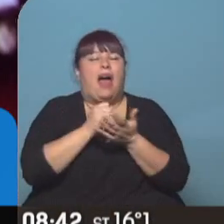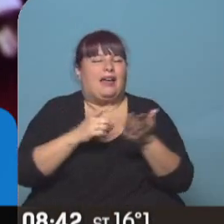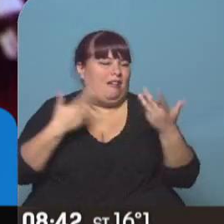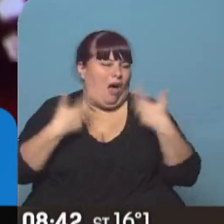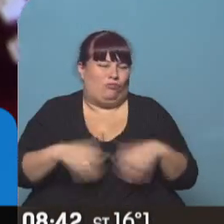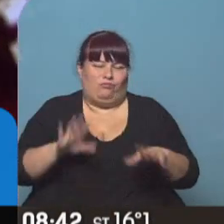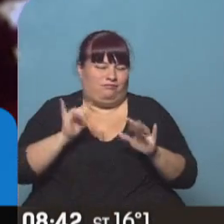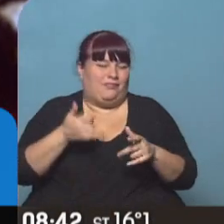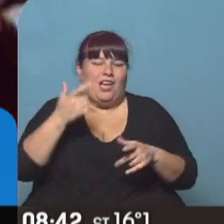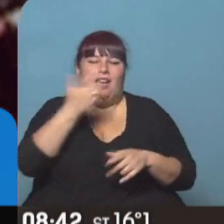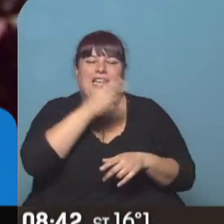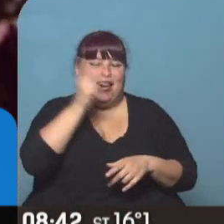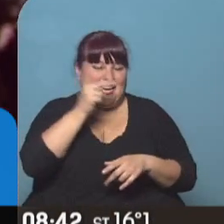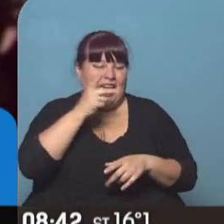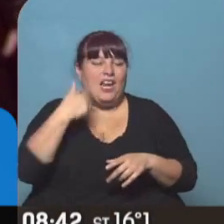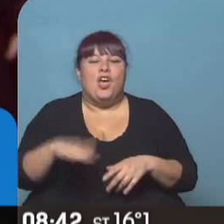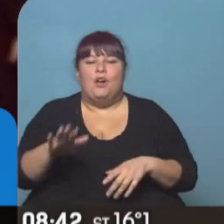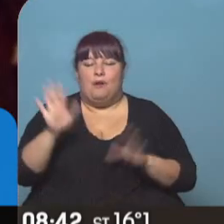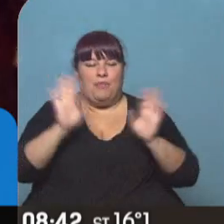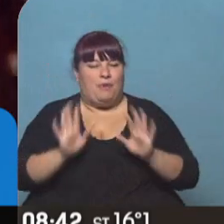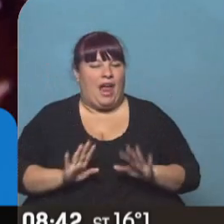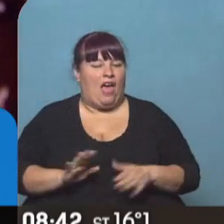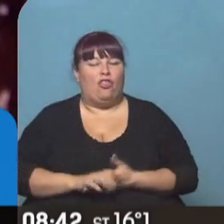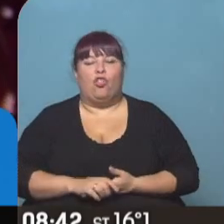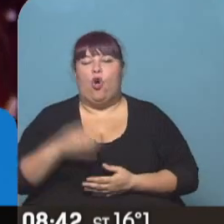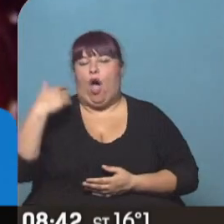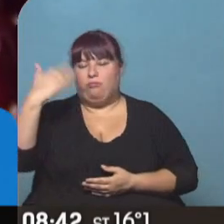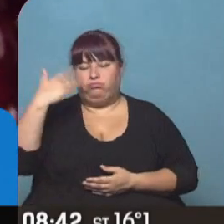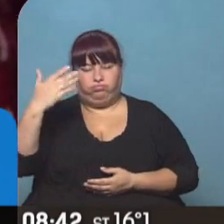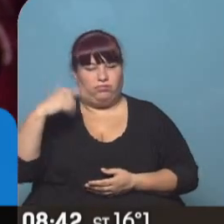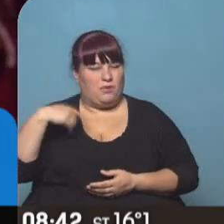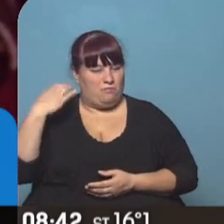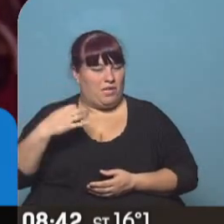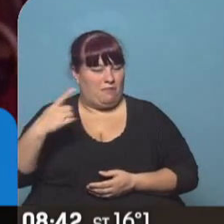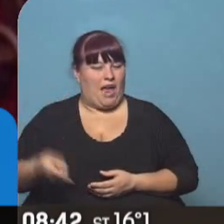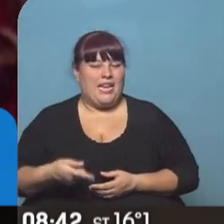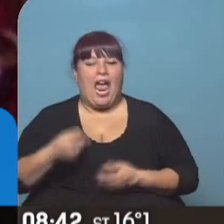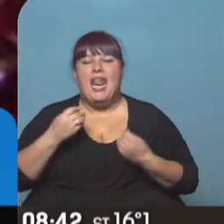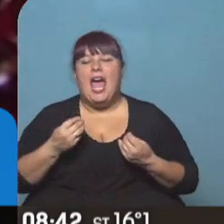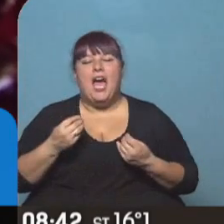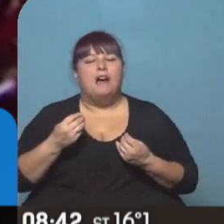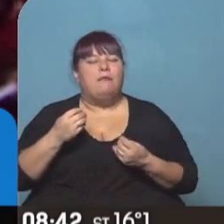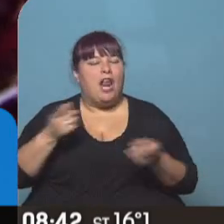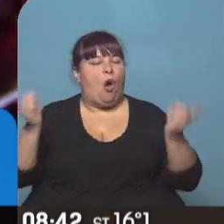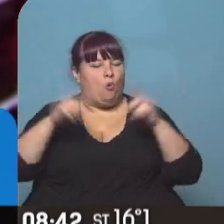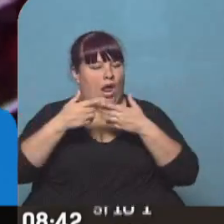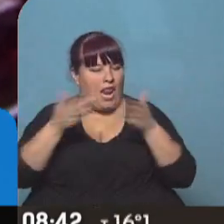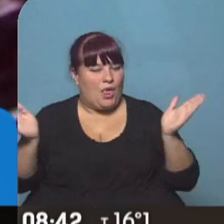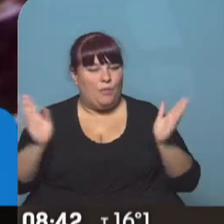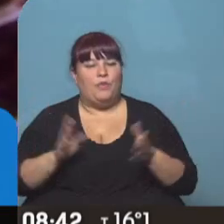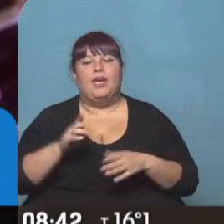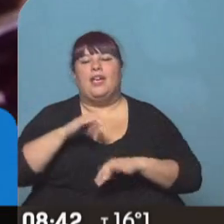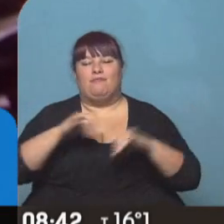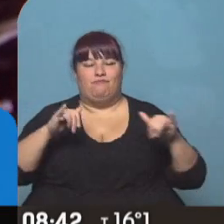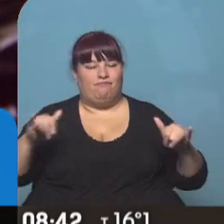naturalmente el kirchnerismo va de hecho está preparando este acto que será mañana para hacer una especie de relanzamiento de